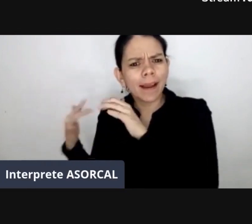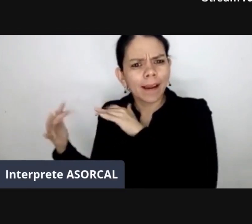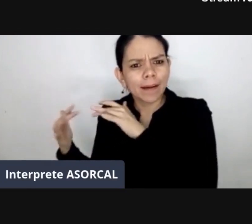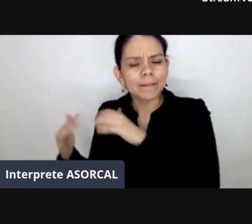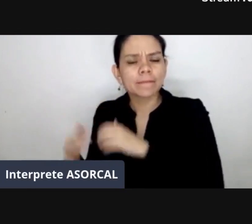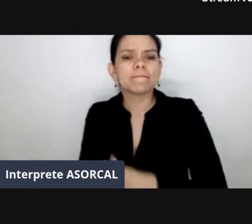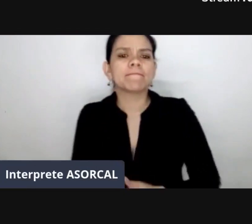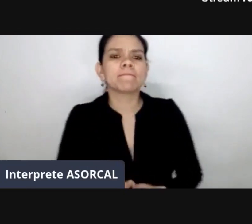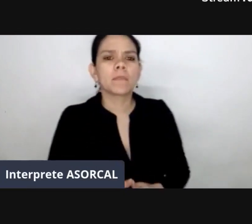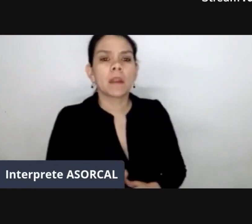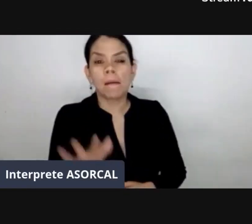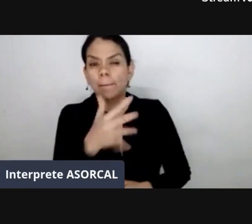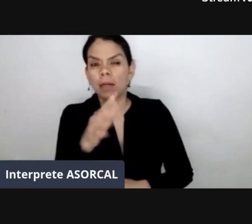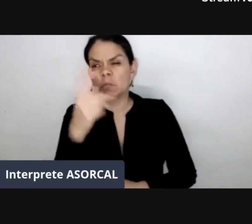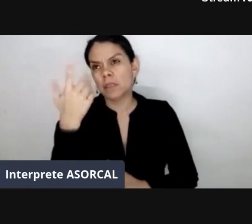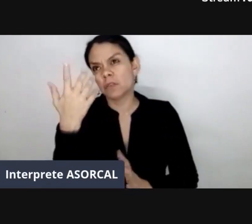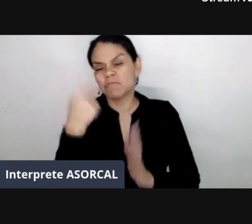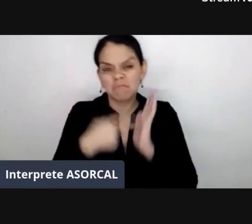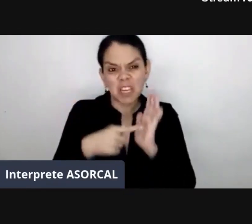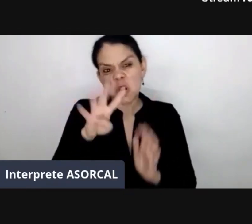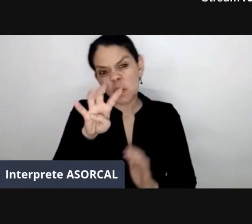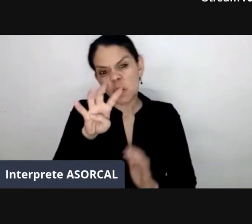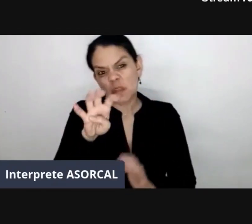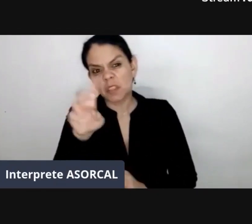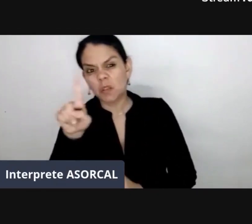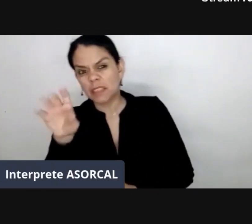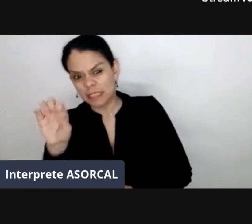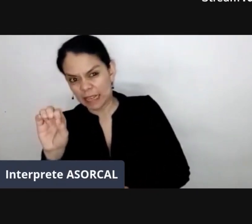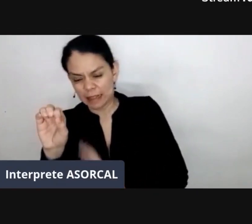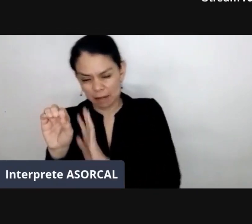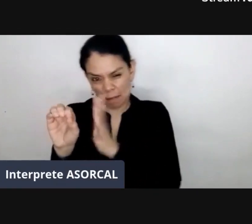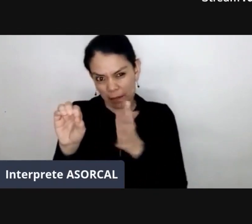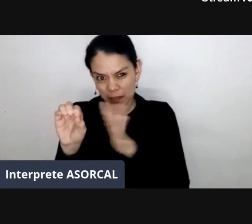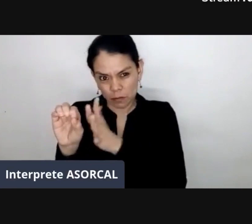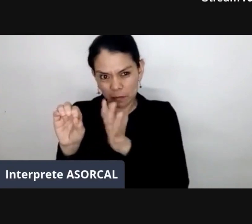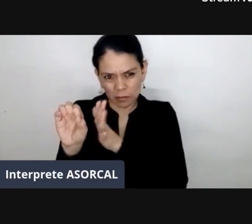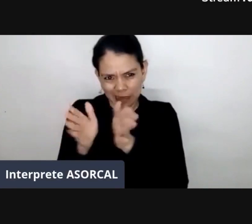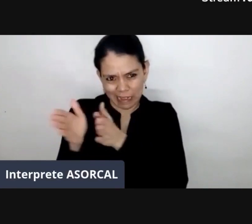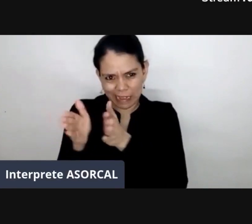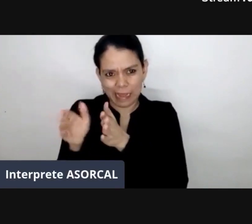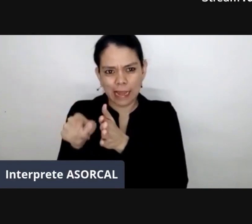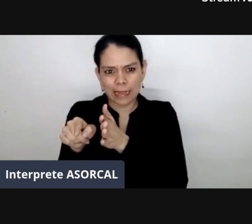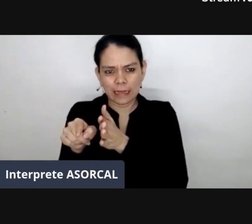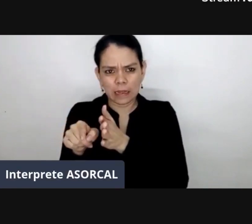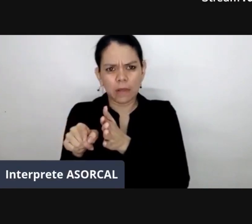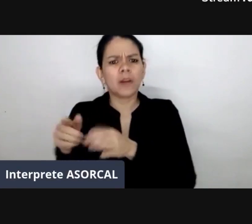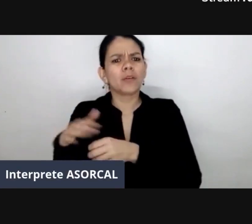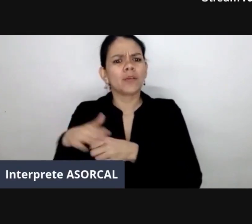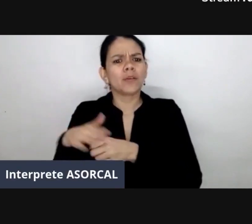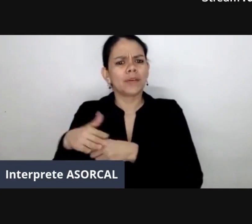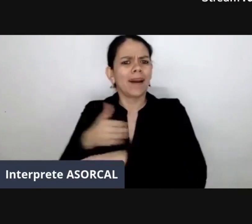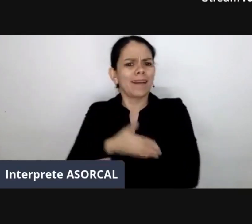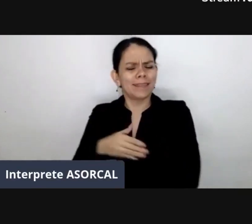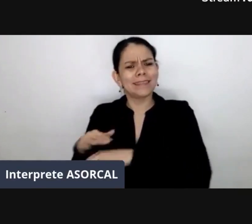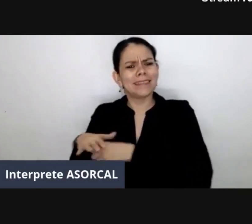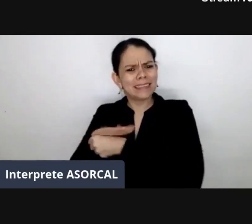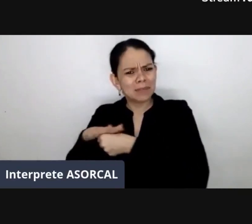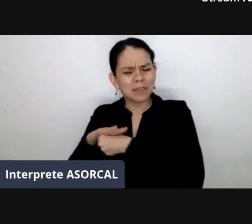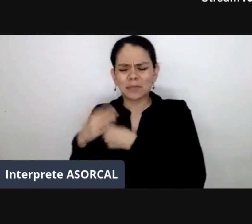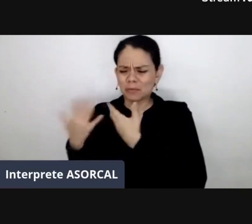los 60, cuando estas condiciones que estoy diciendo, más bien estas contradicciones a las que estoy